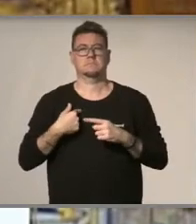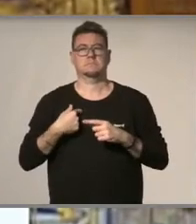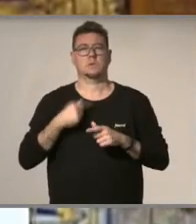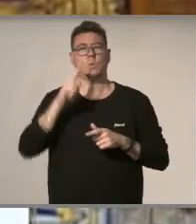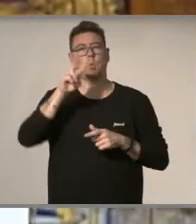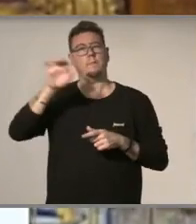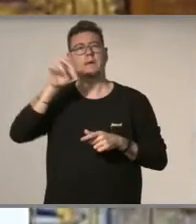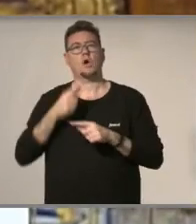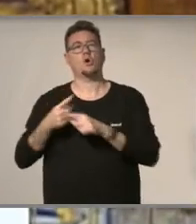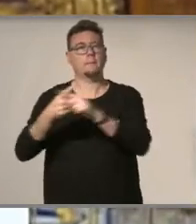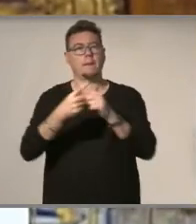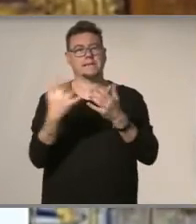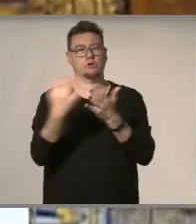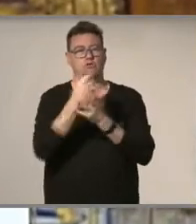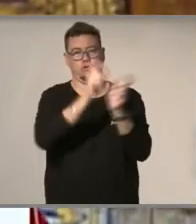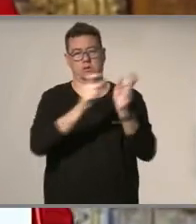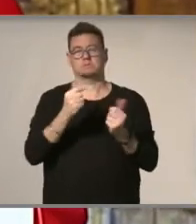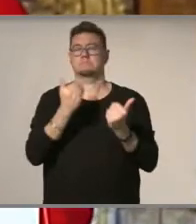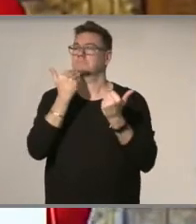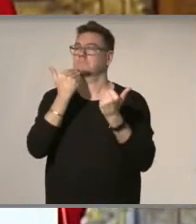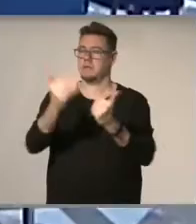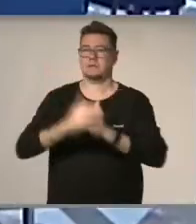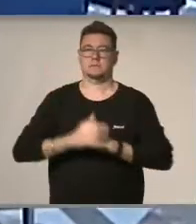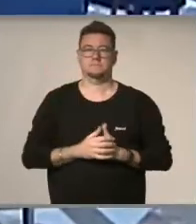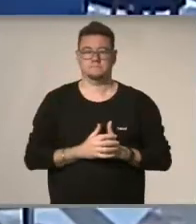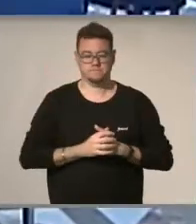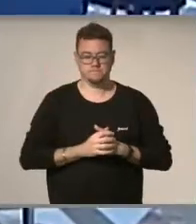UME lo comparte con todos ellos. Muchísimas gracias.